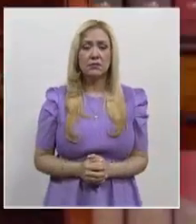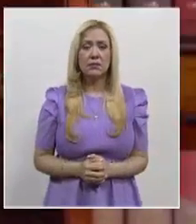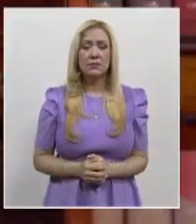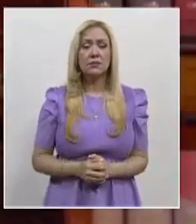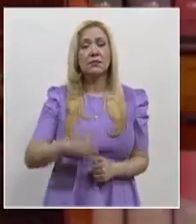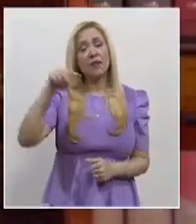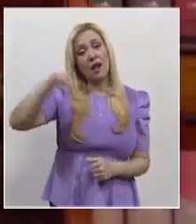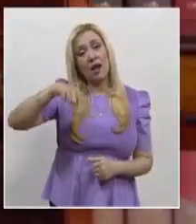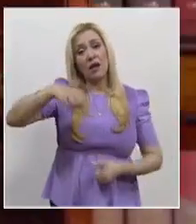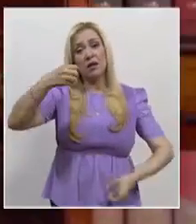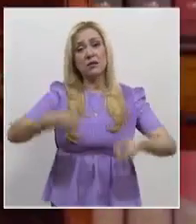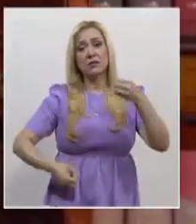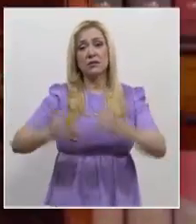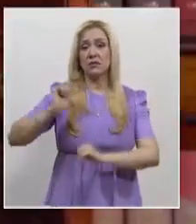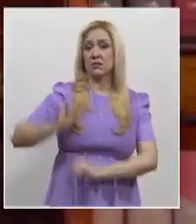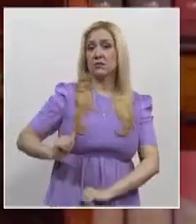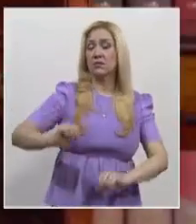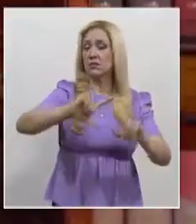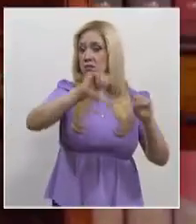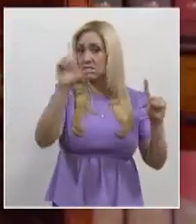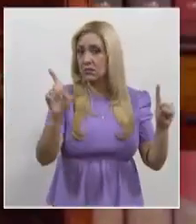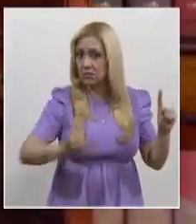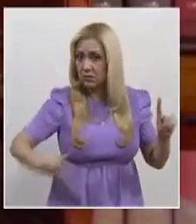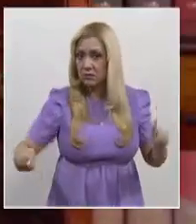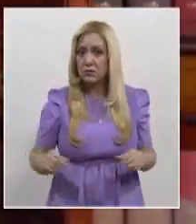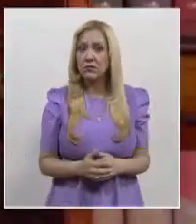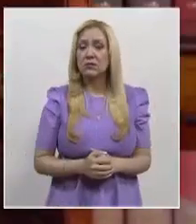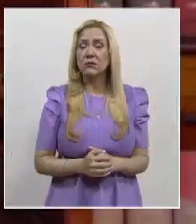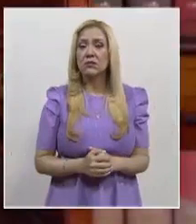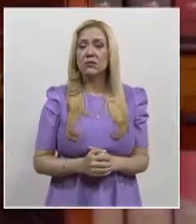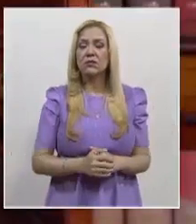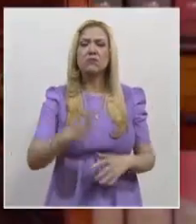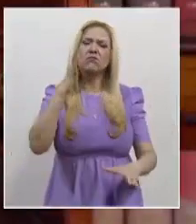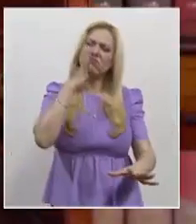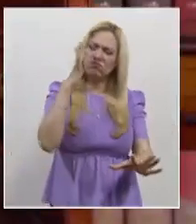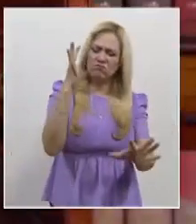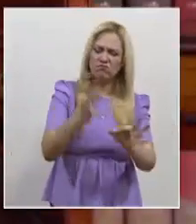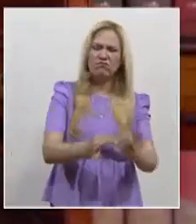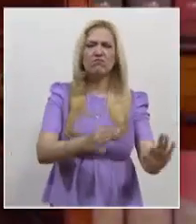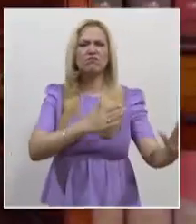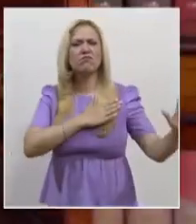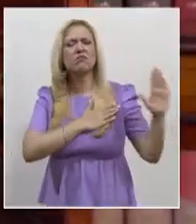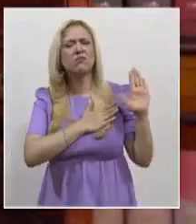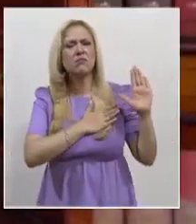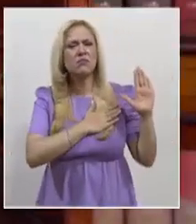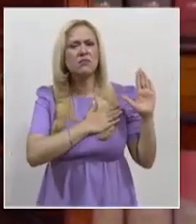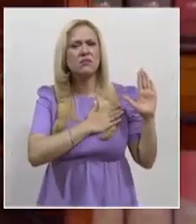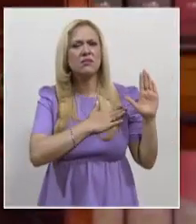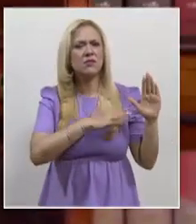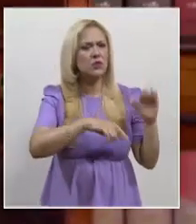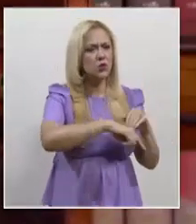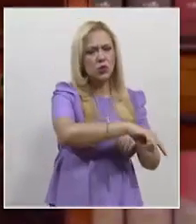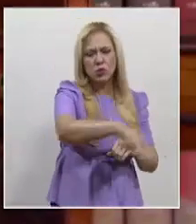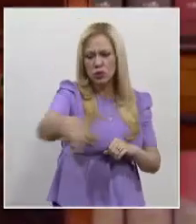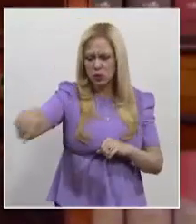Desde el Poder Judicial de la Federación nos comprometemos a